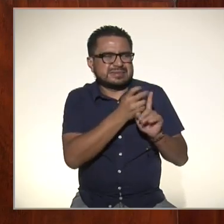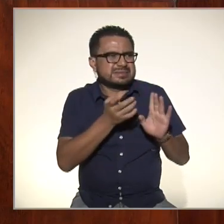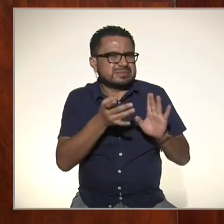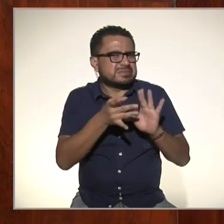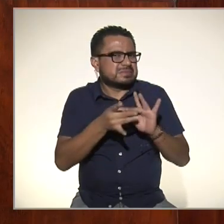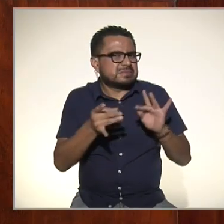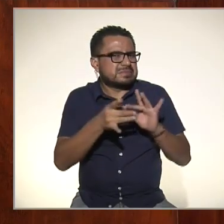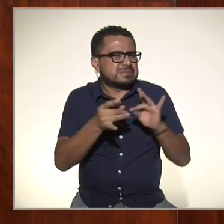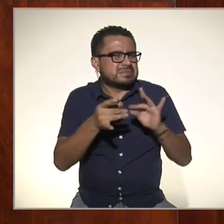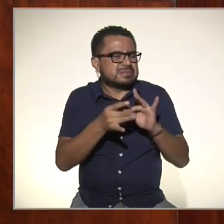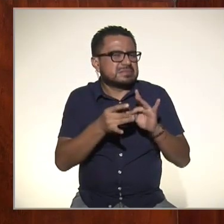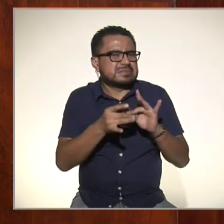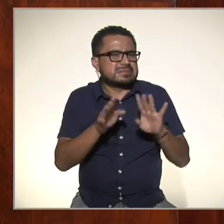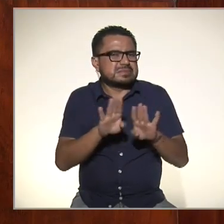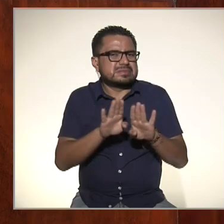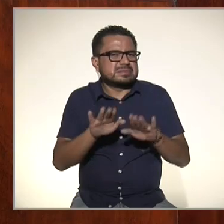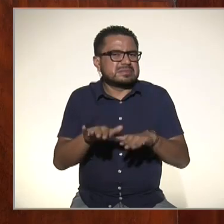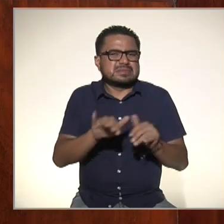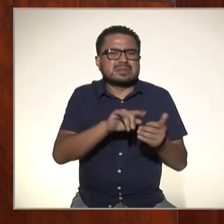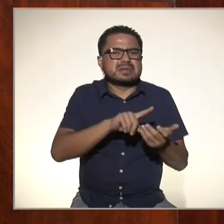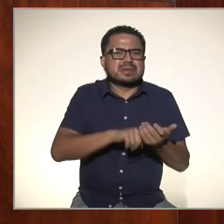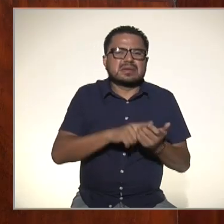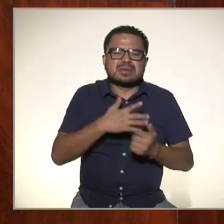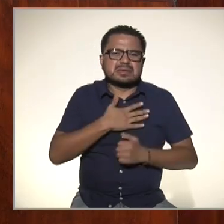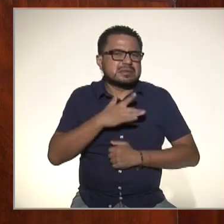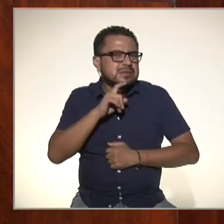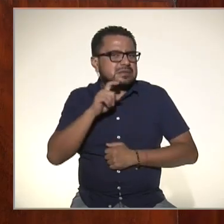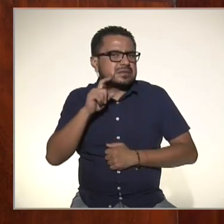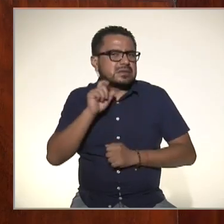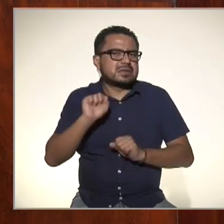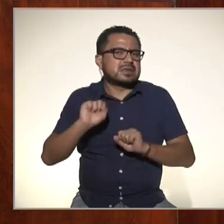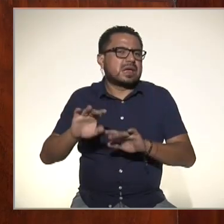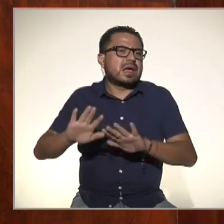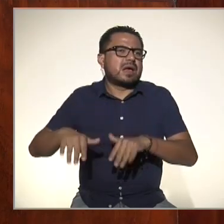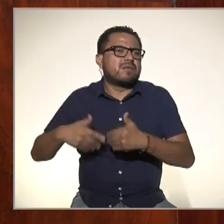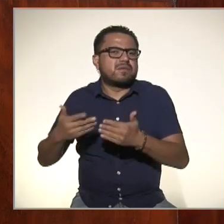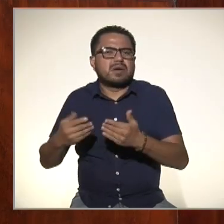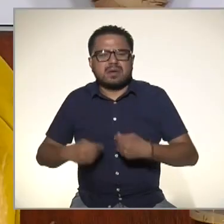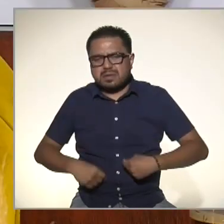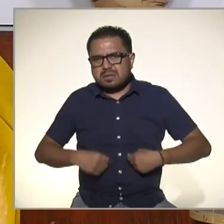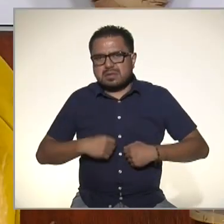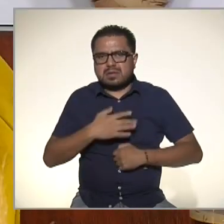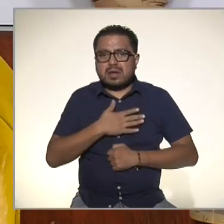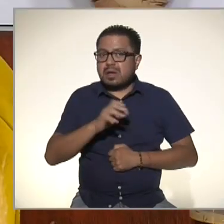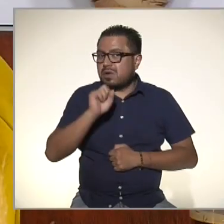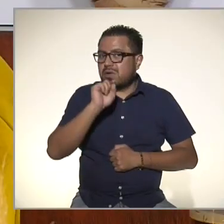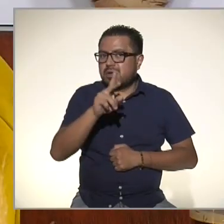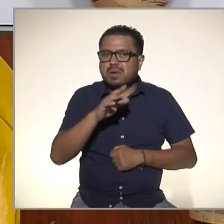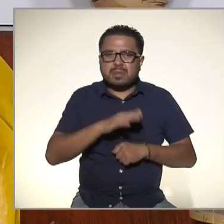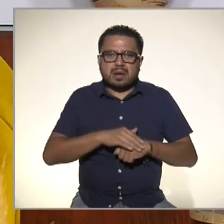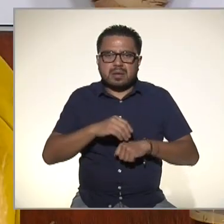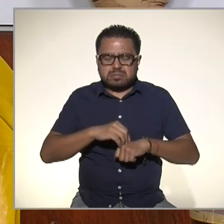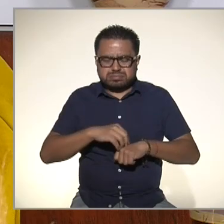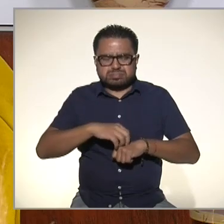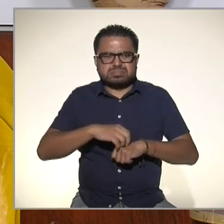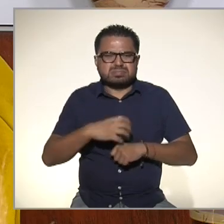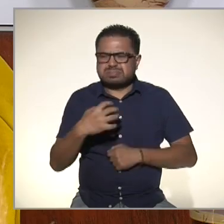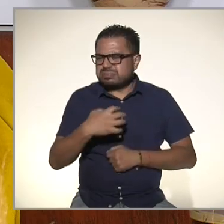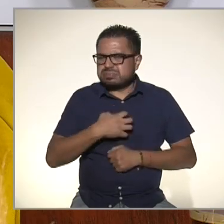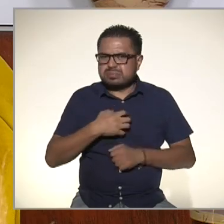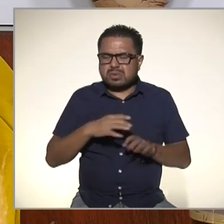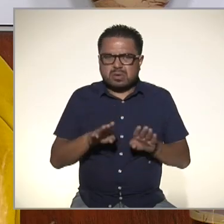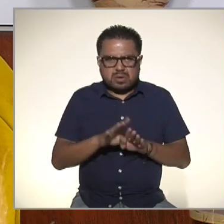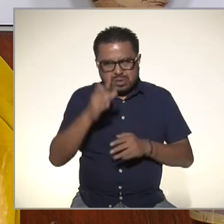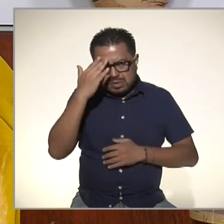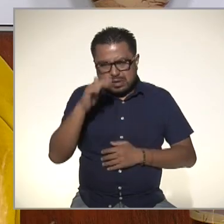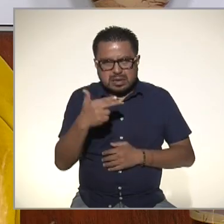digamos, desprender esos estigmas de nuestra sexualidad, dejarlos fuera de nuestra vida. Ok, me salió una bolita en el ano. ¿Cómo sé si son